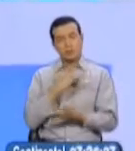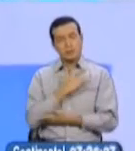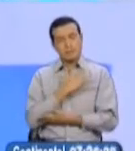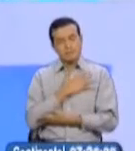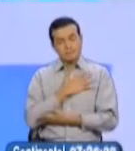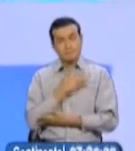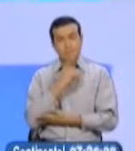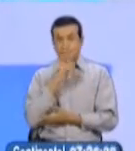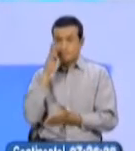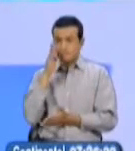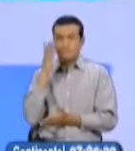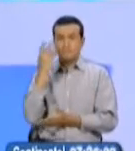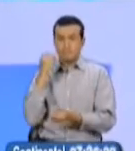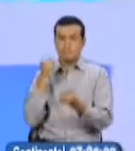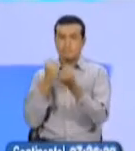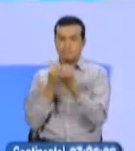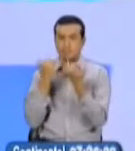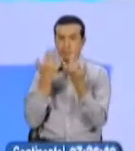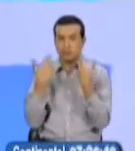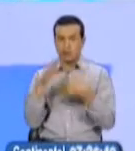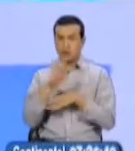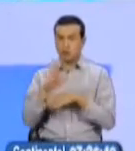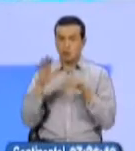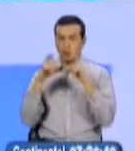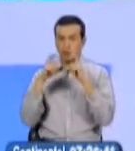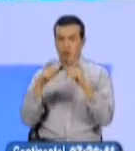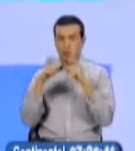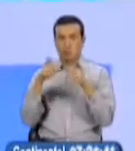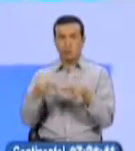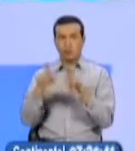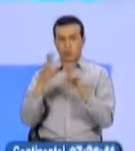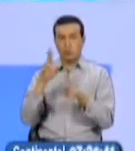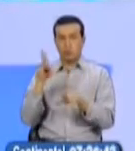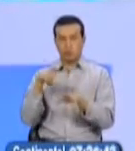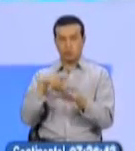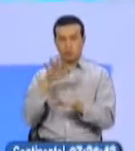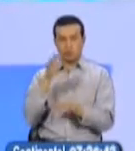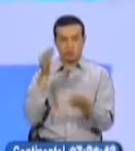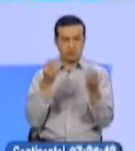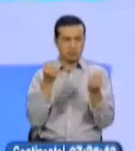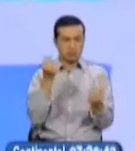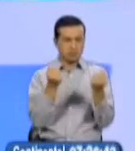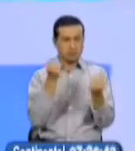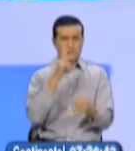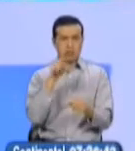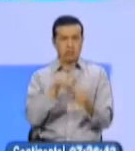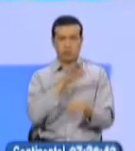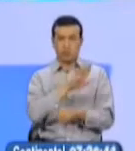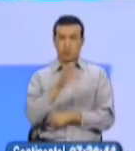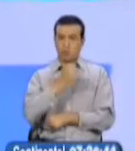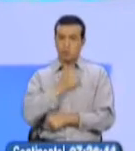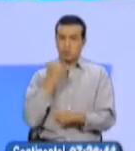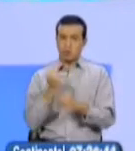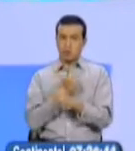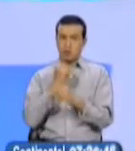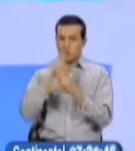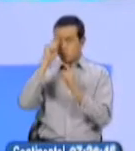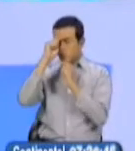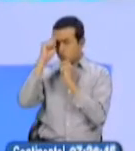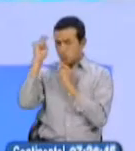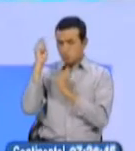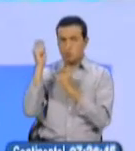entonces a ellas les apoyamos hoy tienen su licencia profesional son conductores profesionales y ahora tienen un trabajo digno